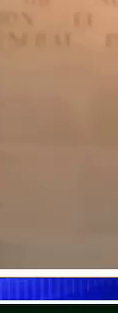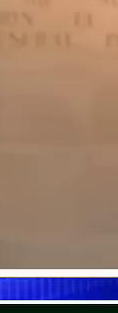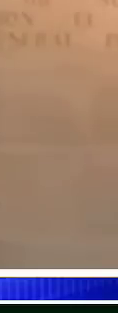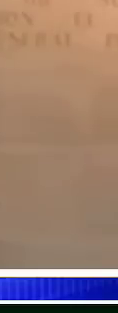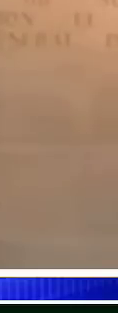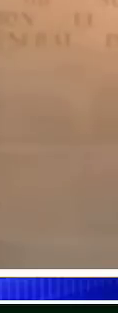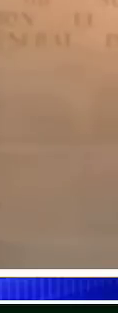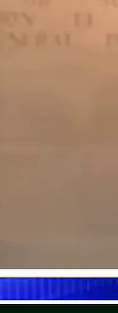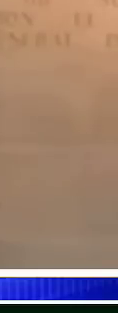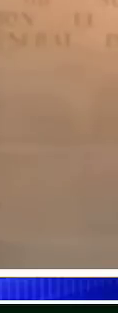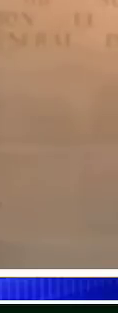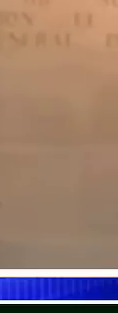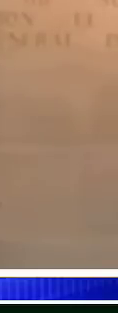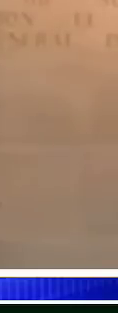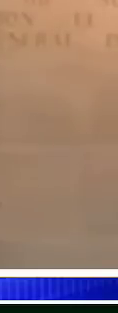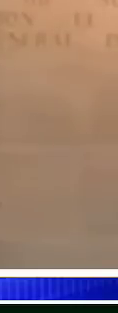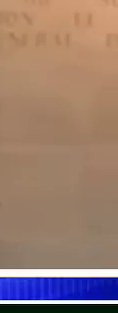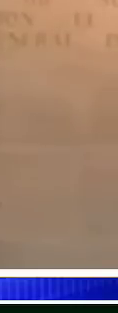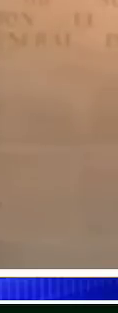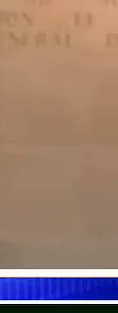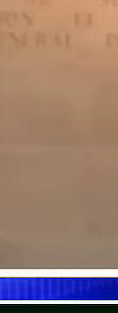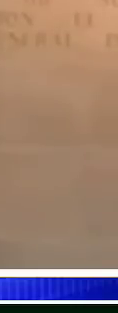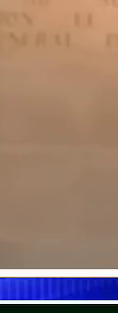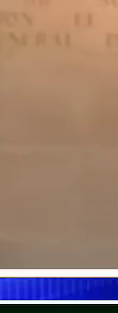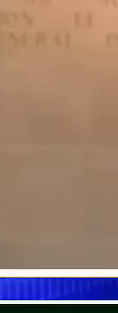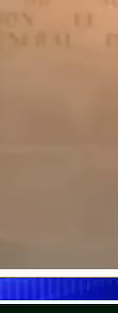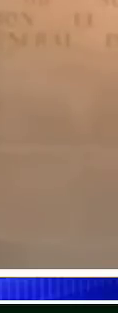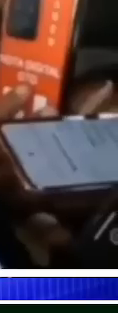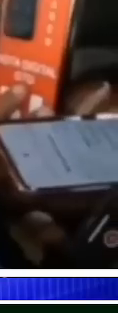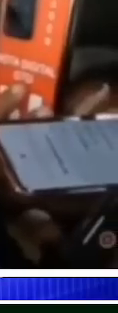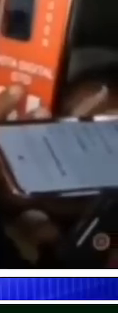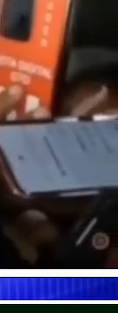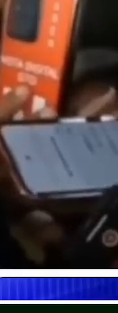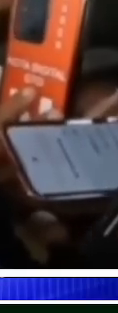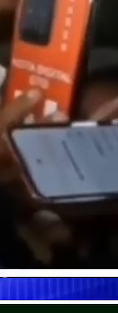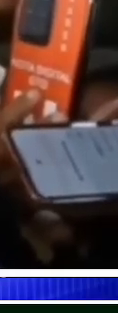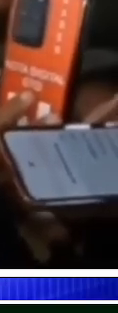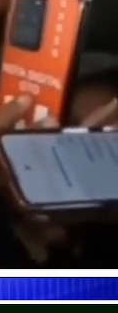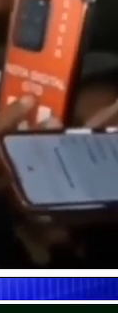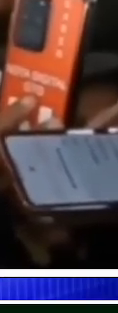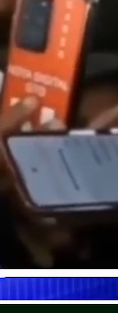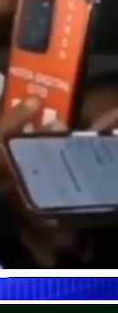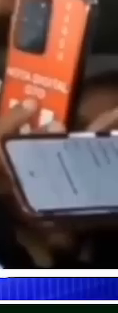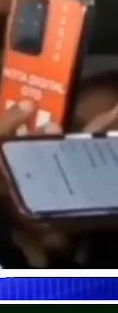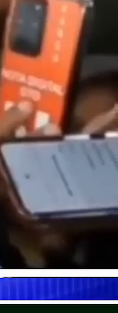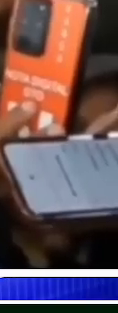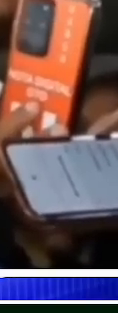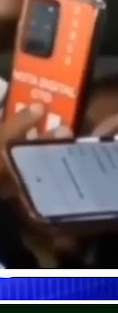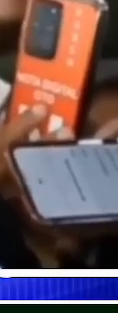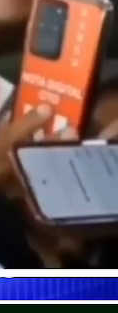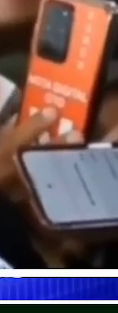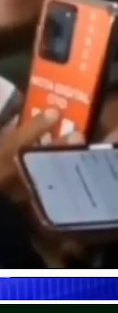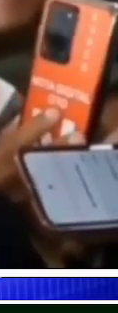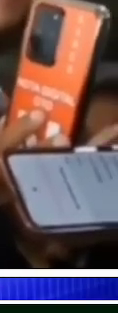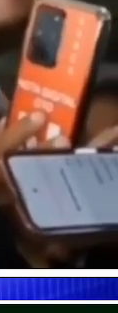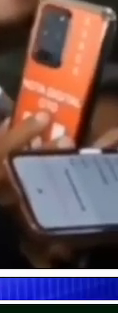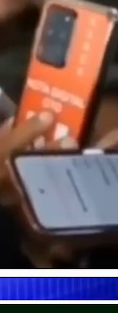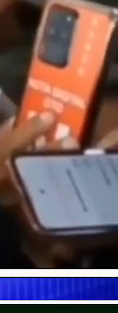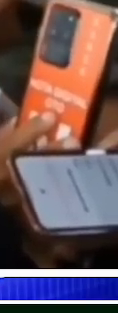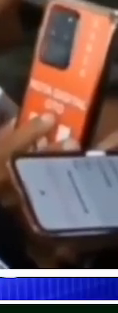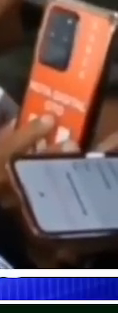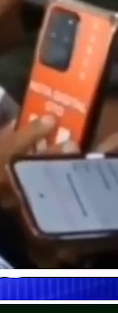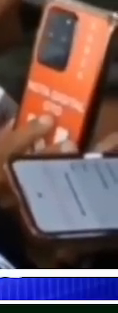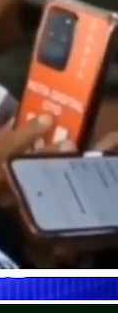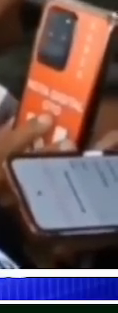de estas personas que estaban en esta actividad tanto así que ahí estaban los paquetes y como le dicen su